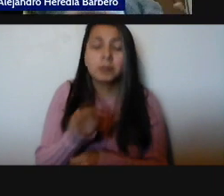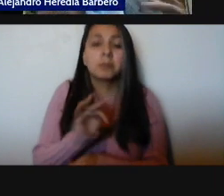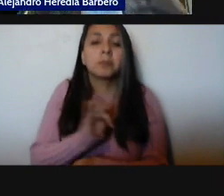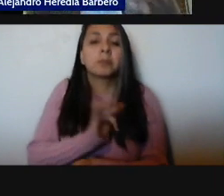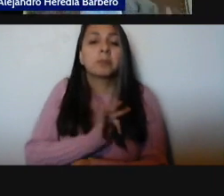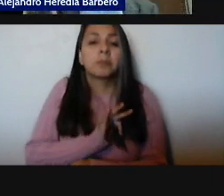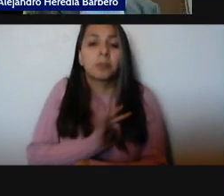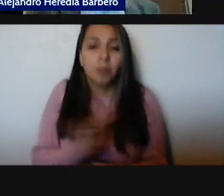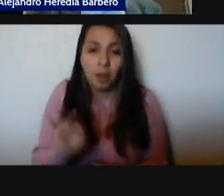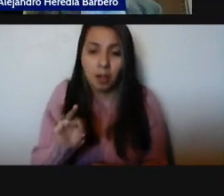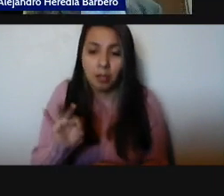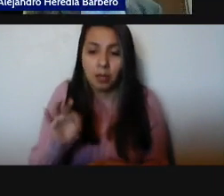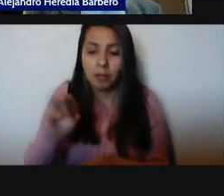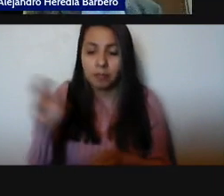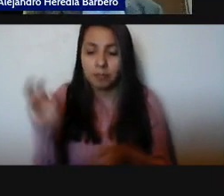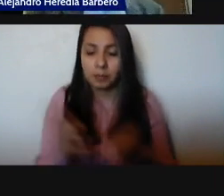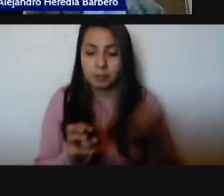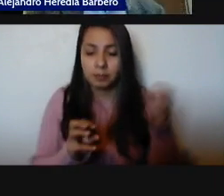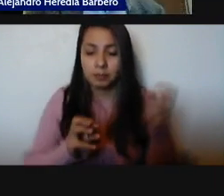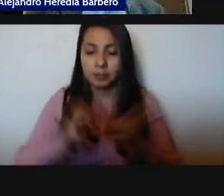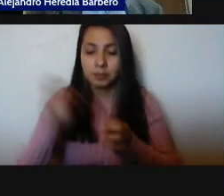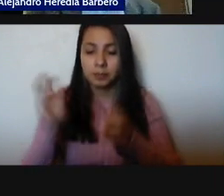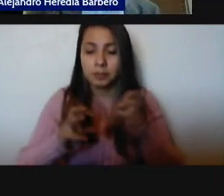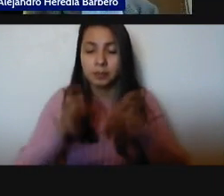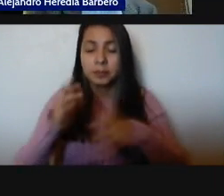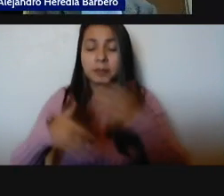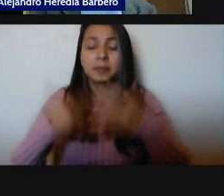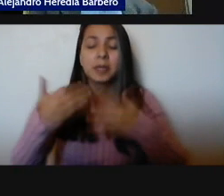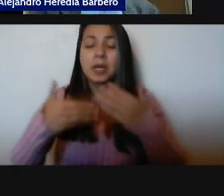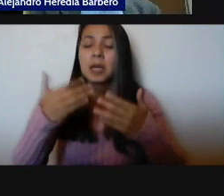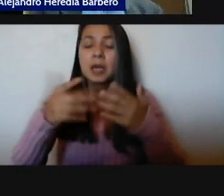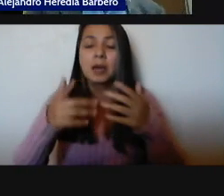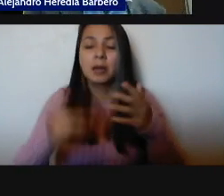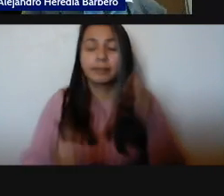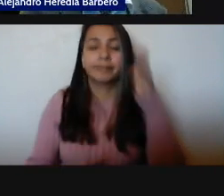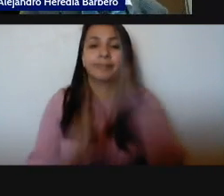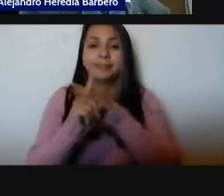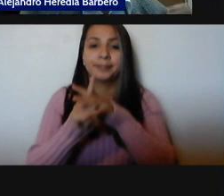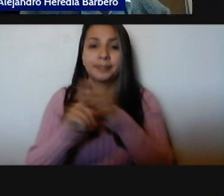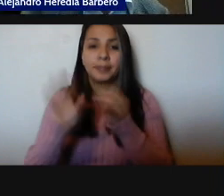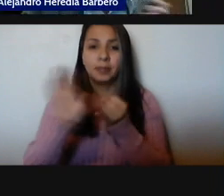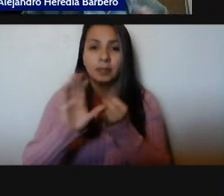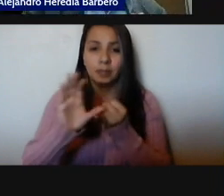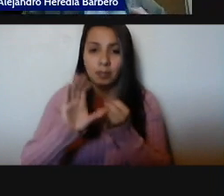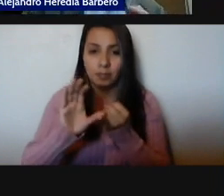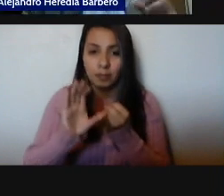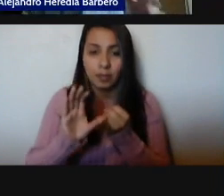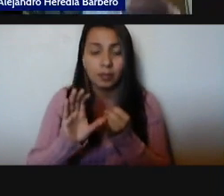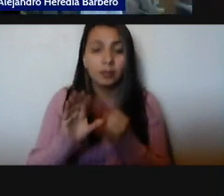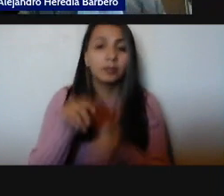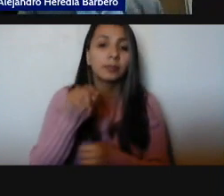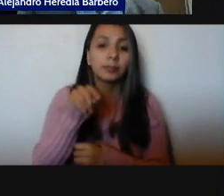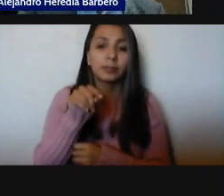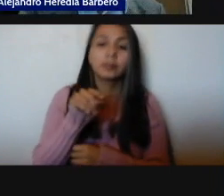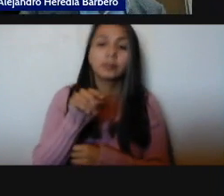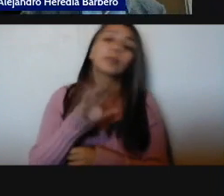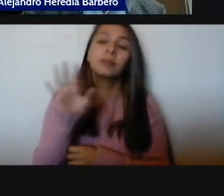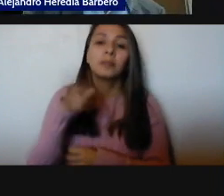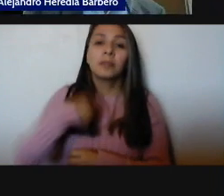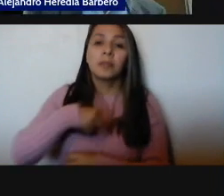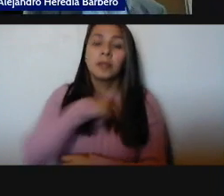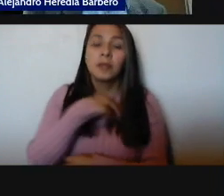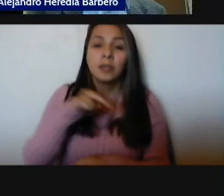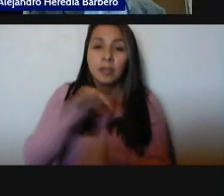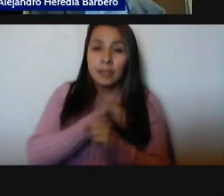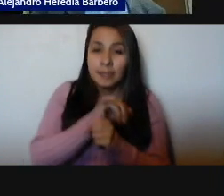simples se pudieron formar estos elementos del rompecabezas que llamamos sistema vivo, célula. Y todos los